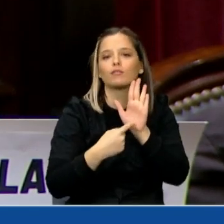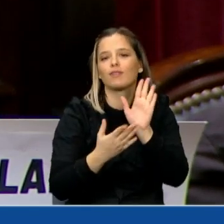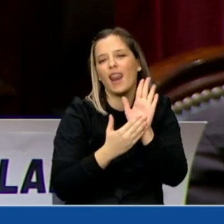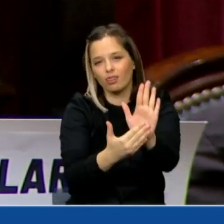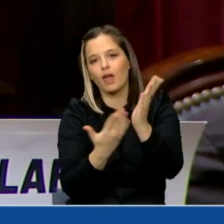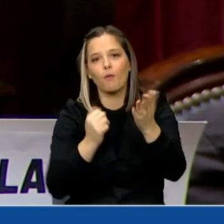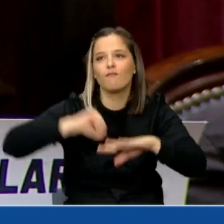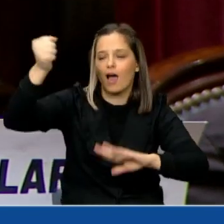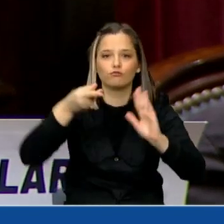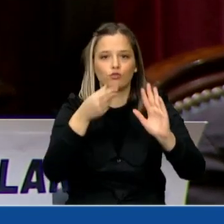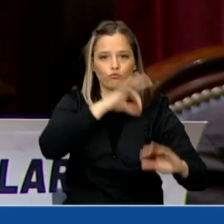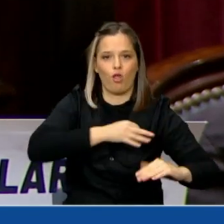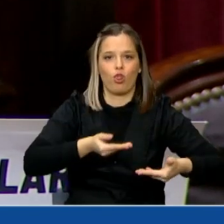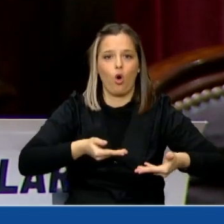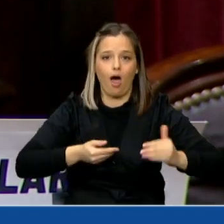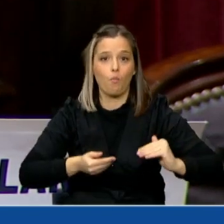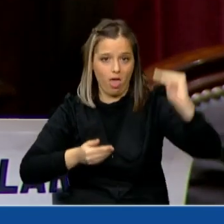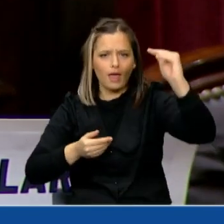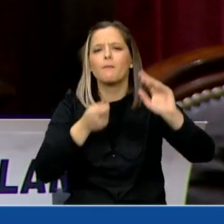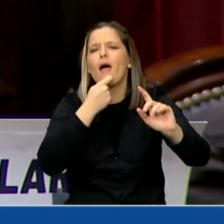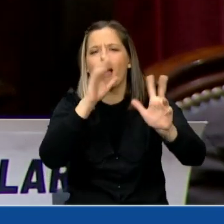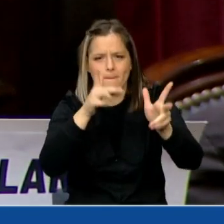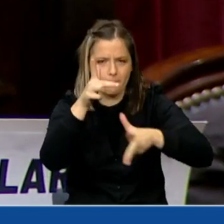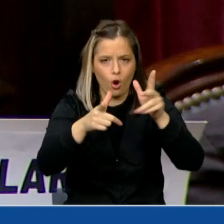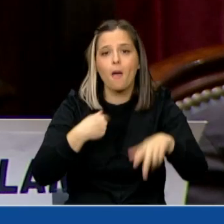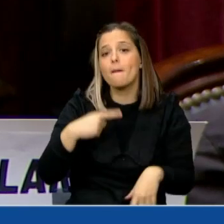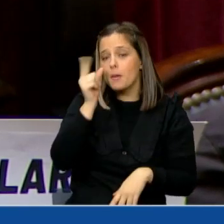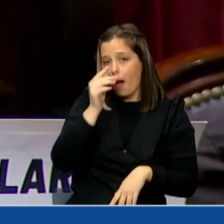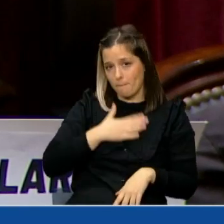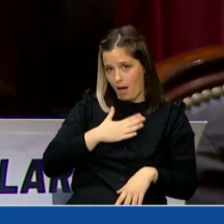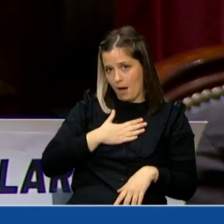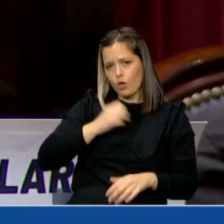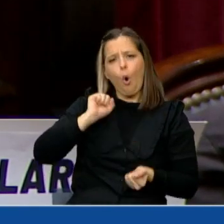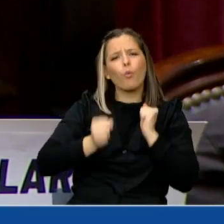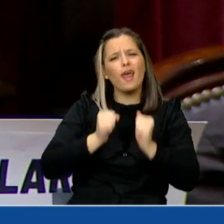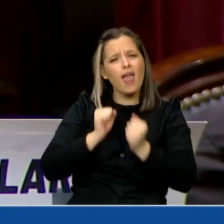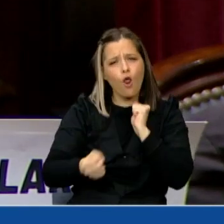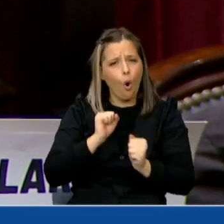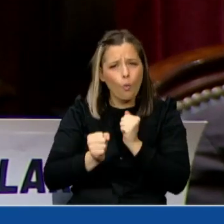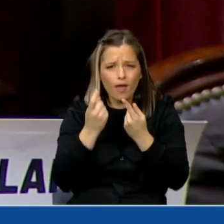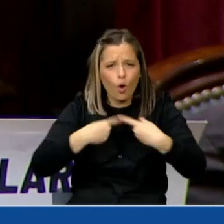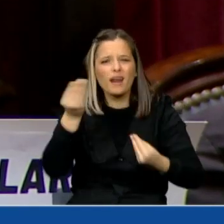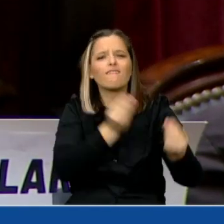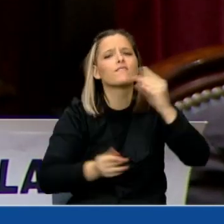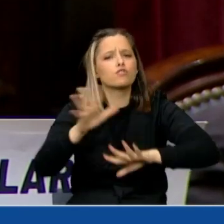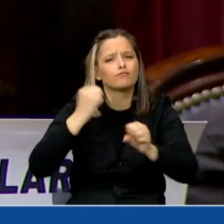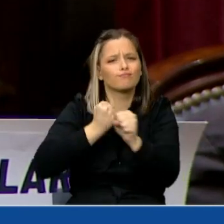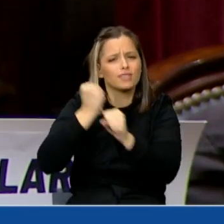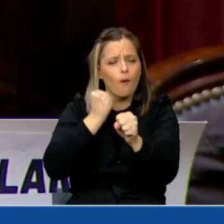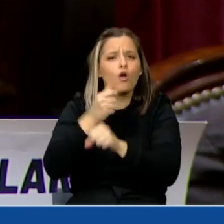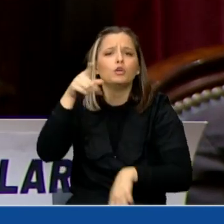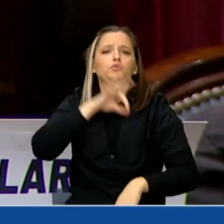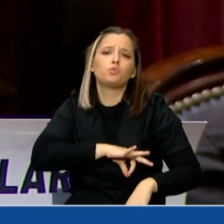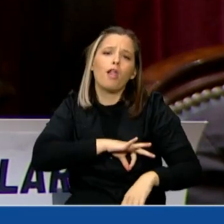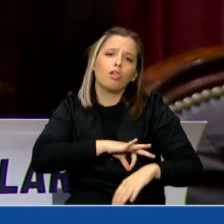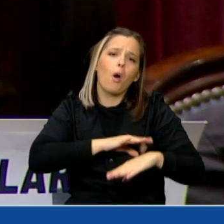un ejemplo. Mi viejo, mi papá, obrero gráfico, que trabajó toda su vida como obrero gráfico, bueno, cobra un poquito